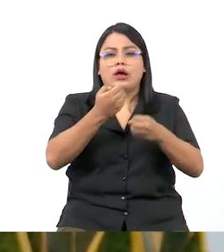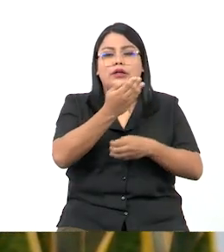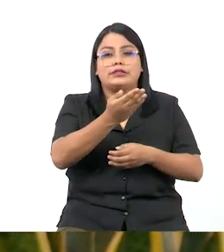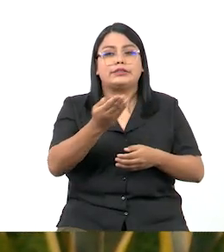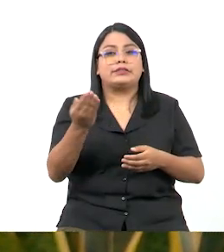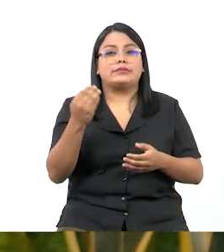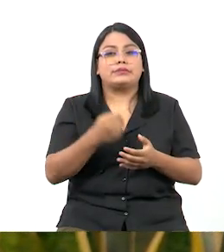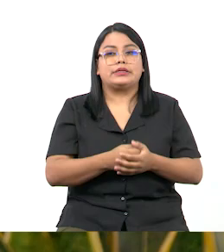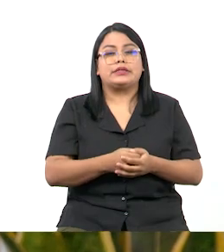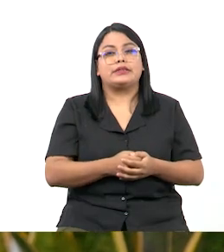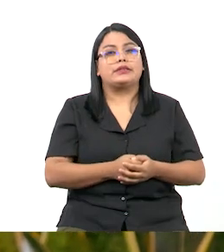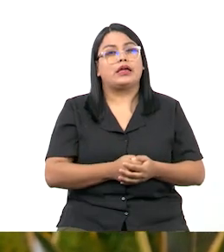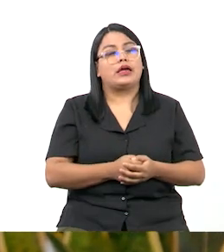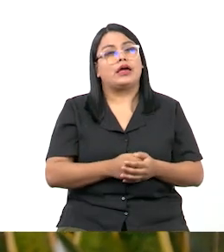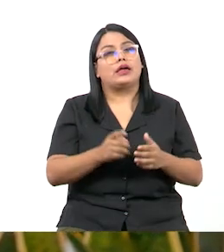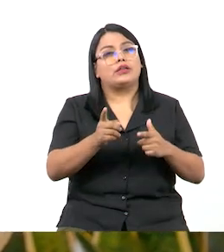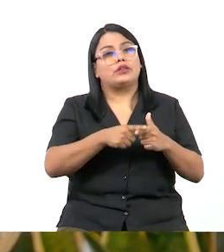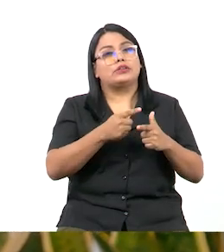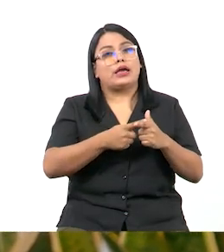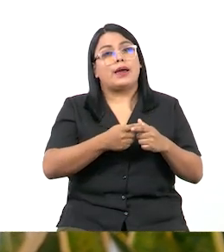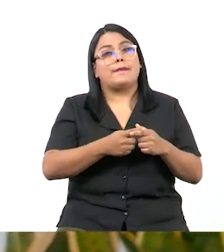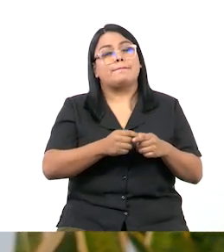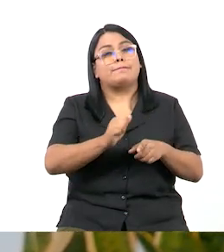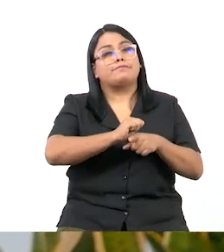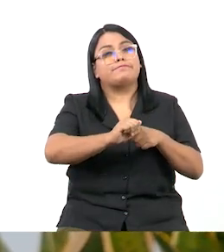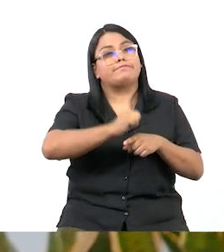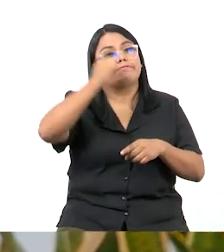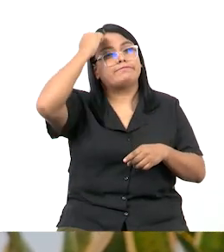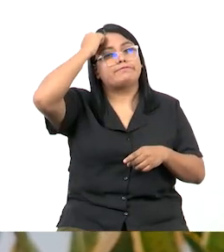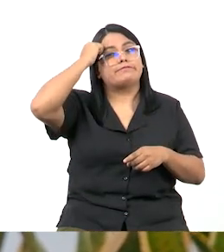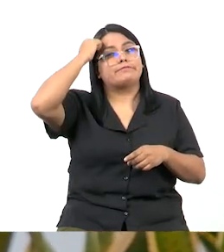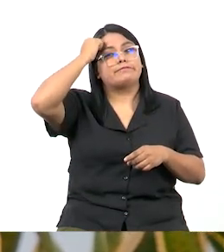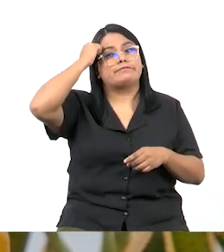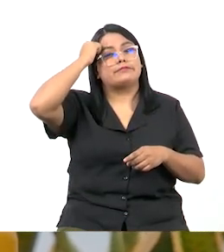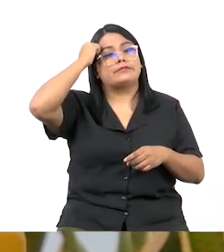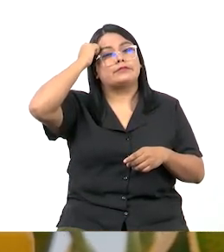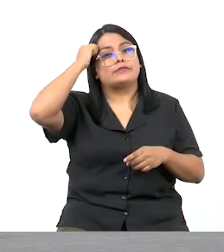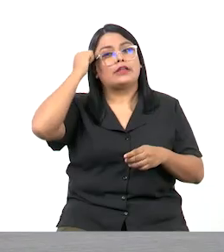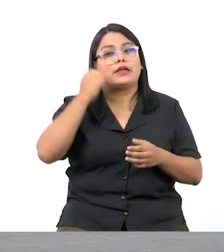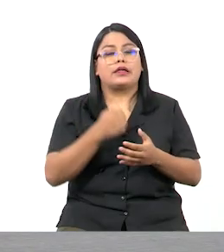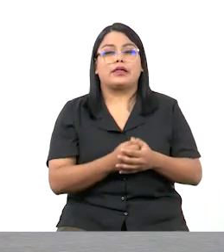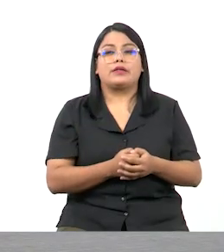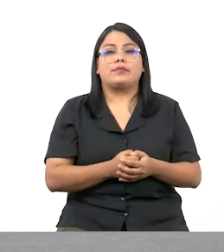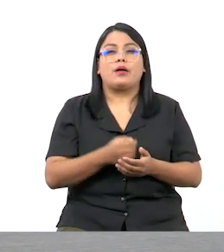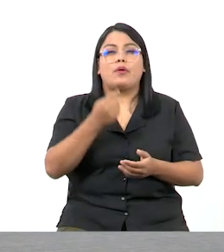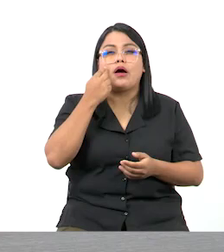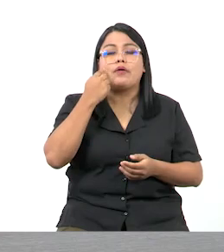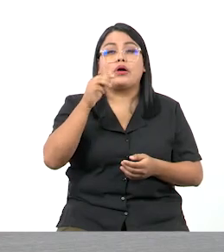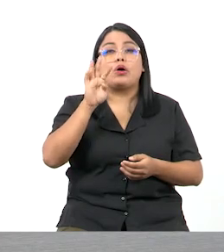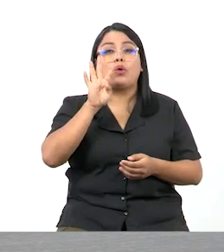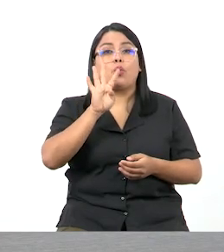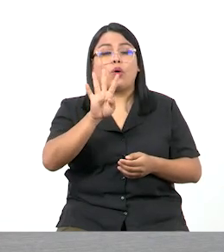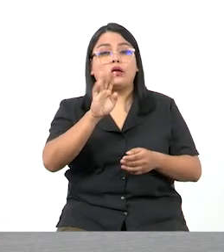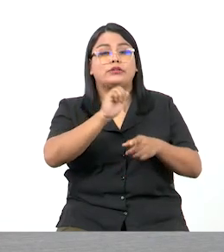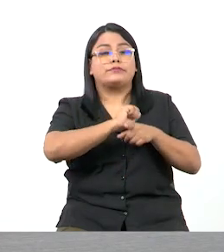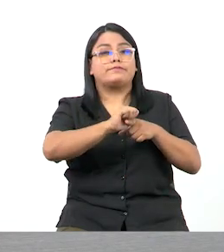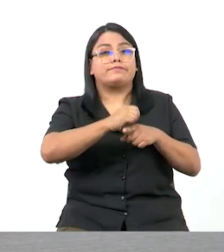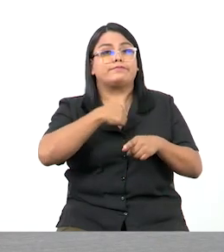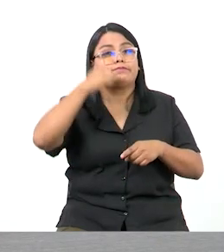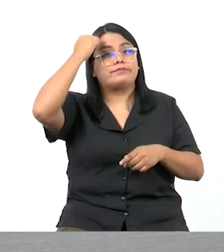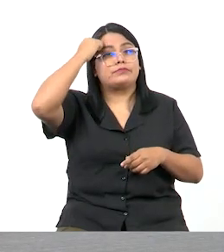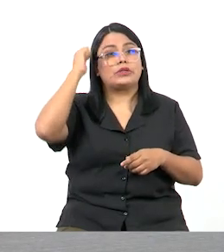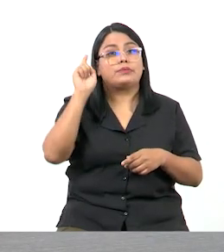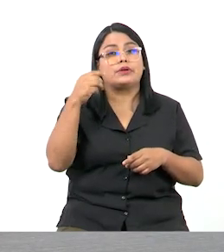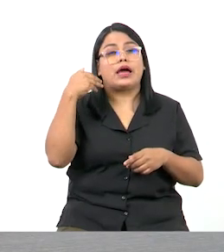mundo globalizado y que estas herramientas son de suma importancia. Entonces estos practículos aprendidos están orientados a eso. Entonces vamos a encontrar